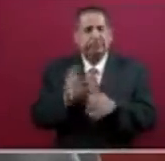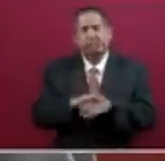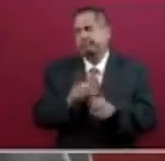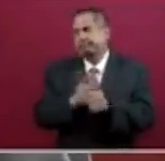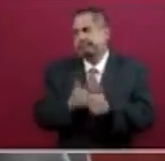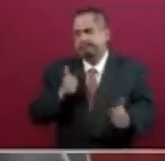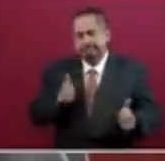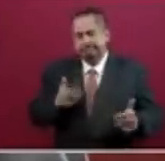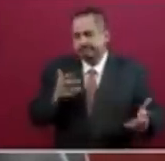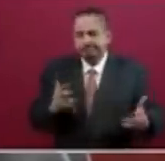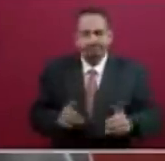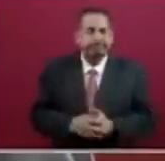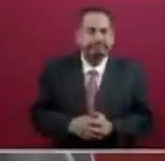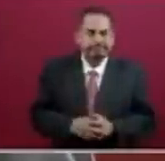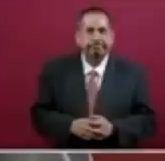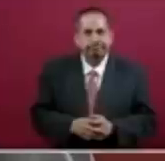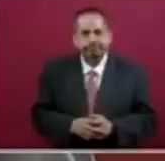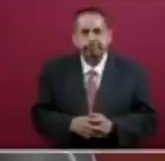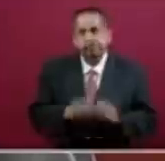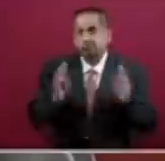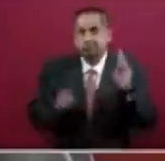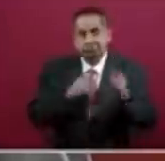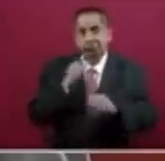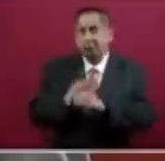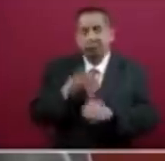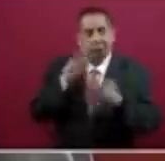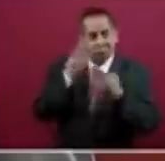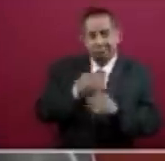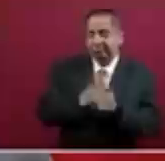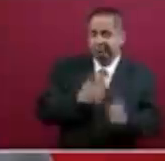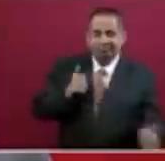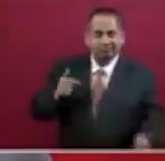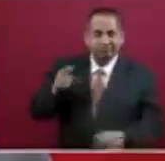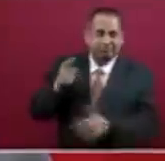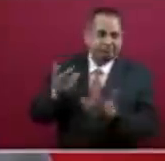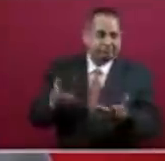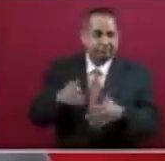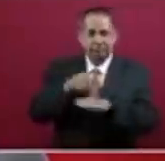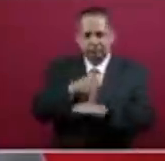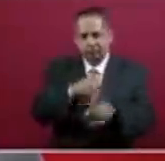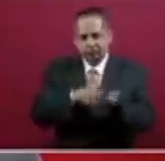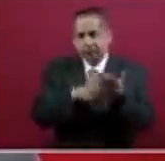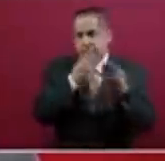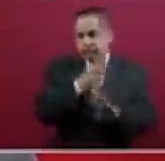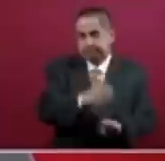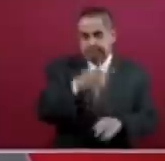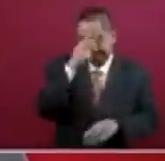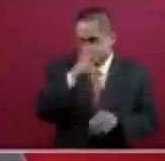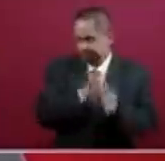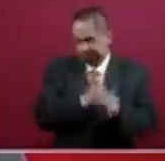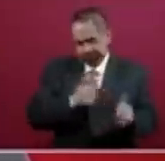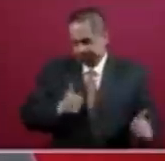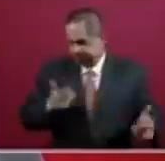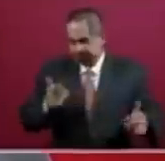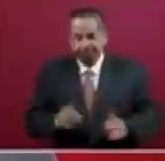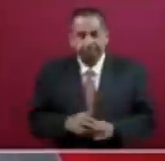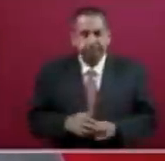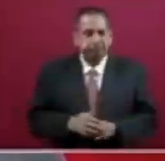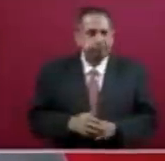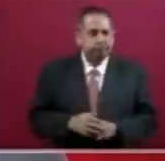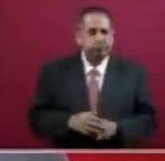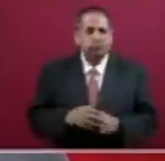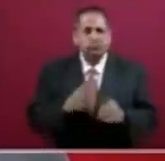atrasados en el mundo en esta materia de